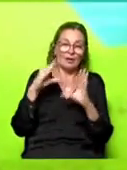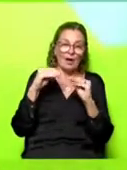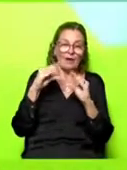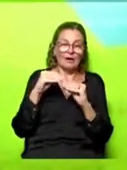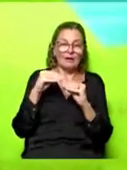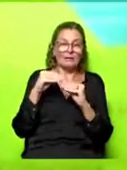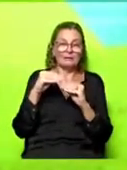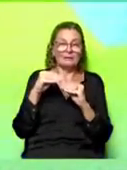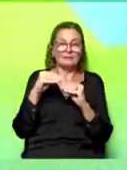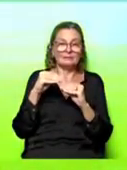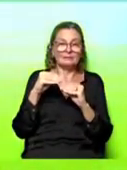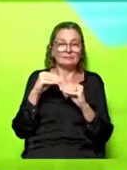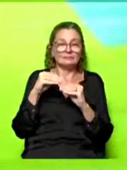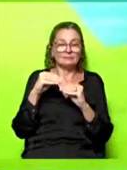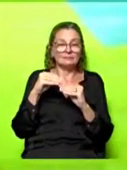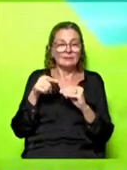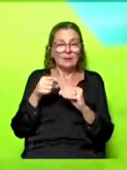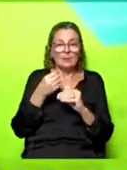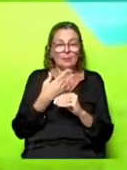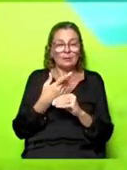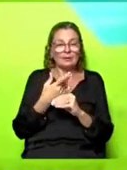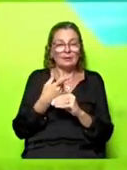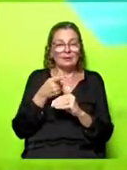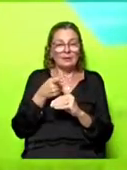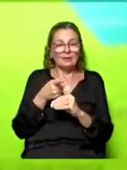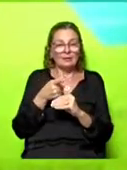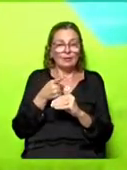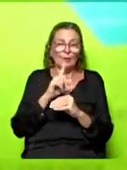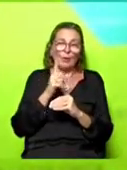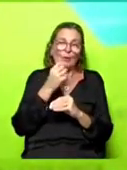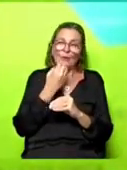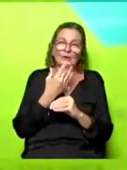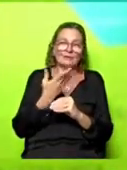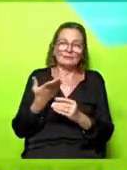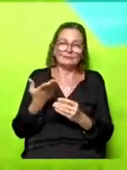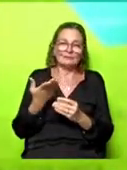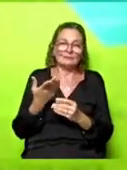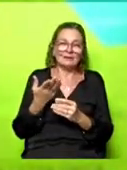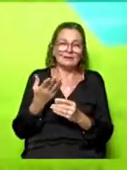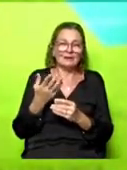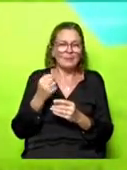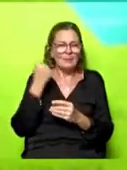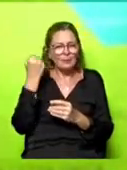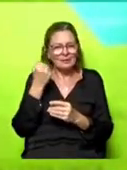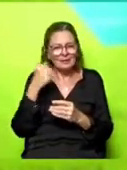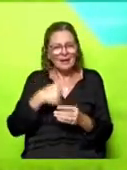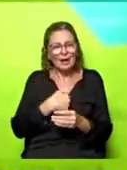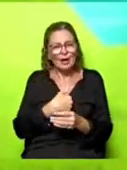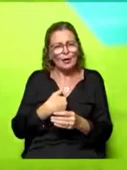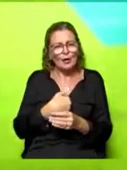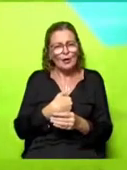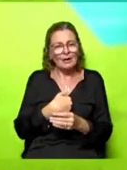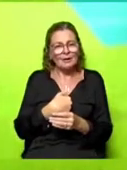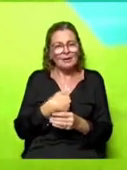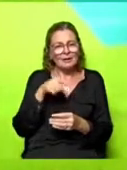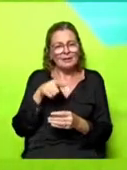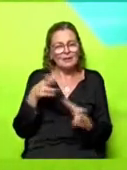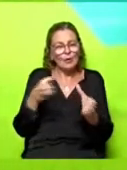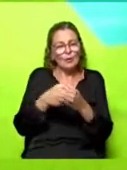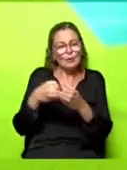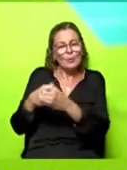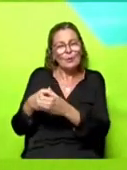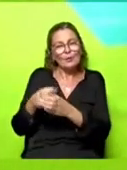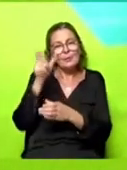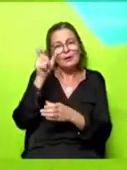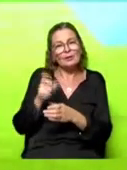nosotros, porque es injusto, es increíble que el rol que cumplan esas agrupaciones de vecinos